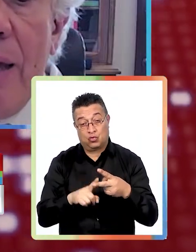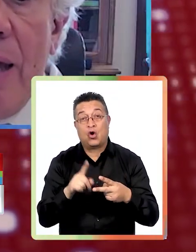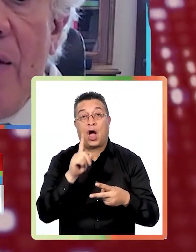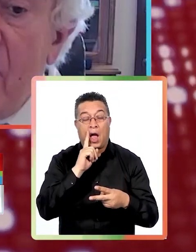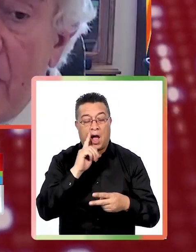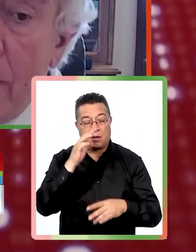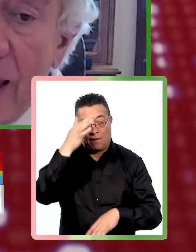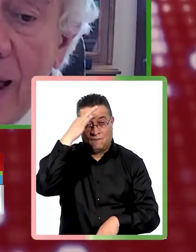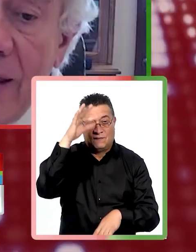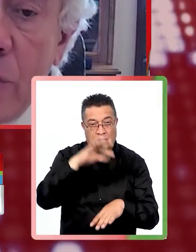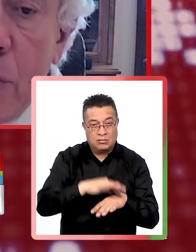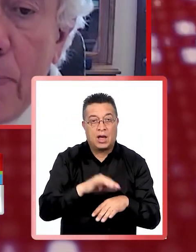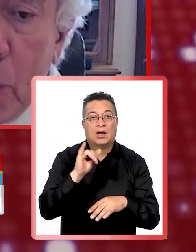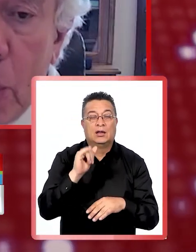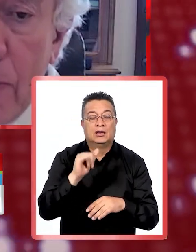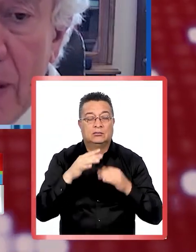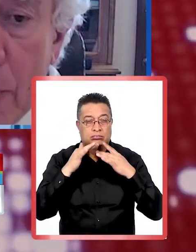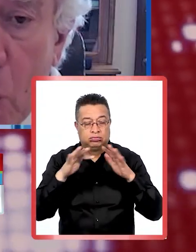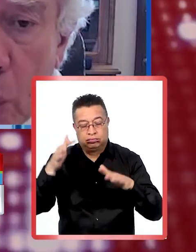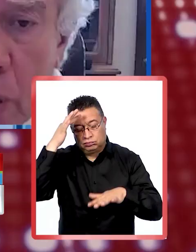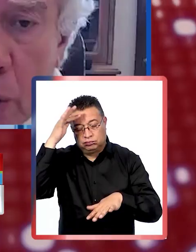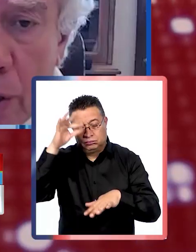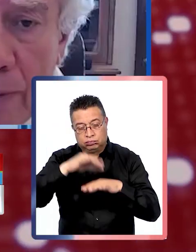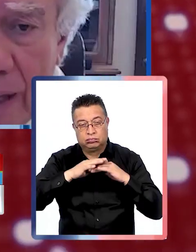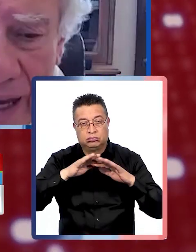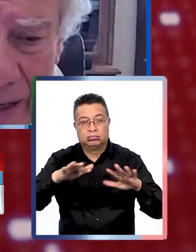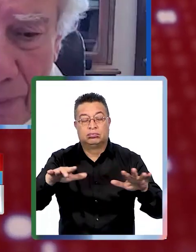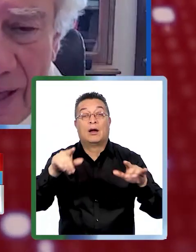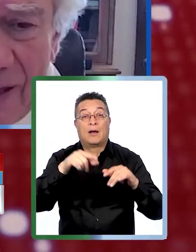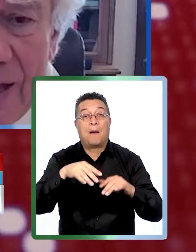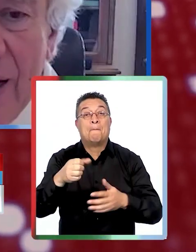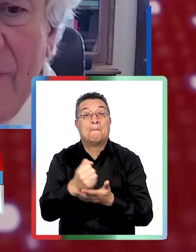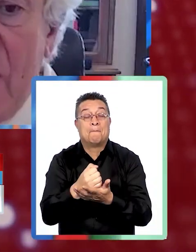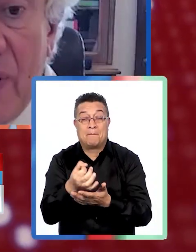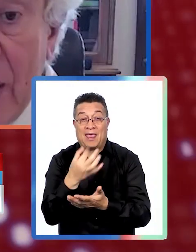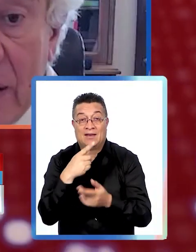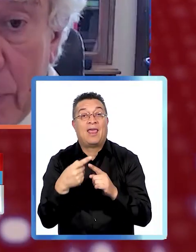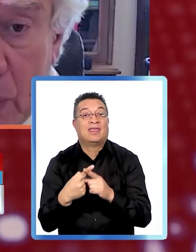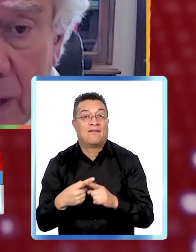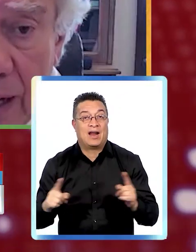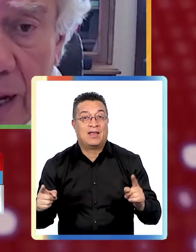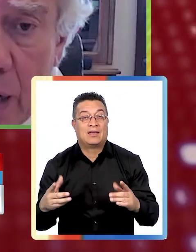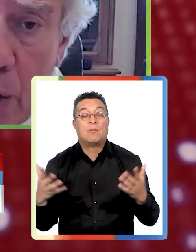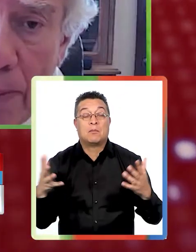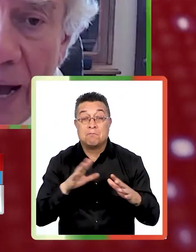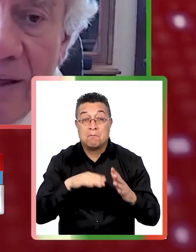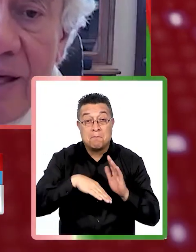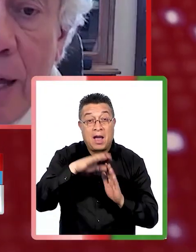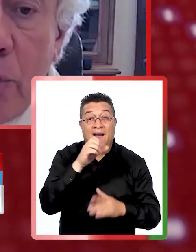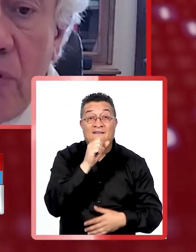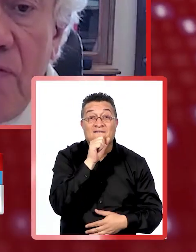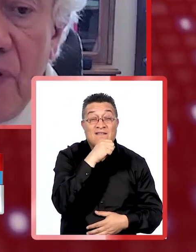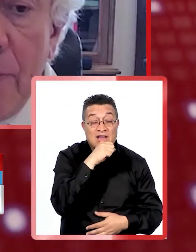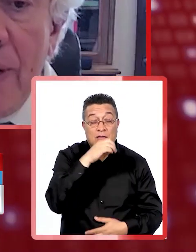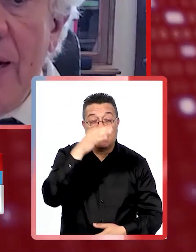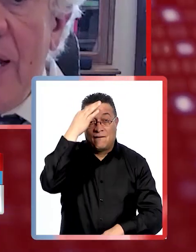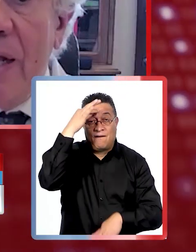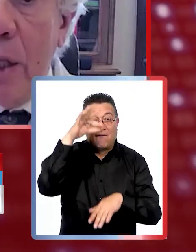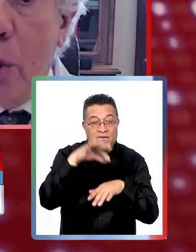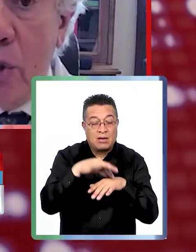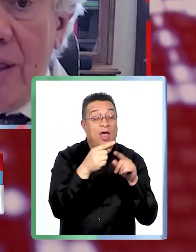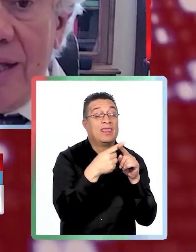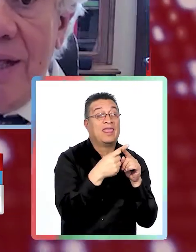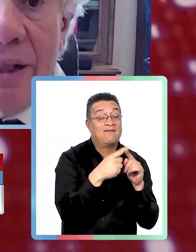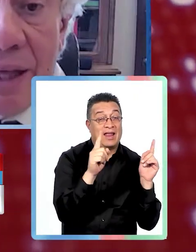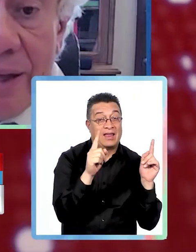hay enfermedades y un patrón epidemiológico en medicina diferente, porque los más ancianos se enferman